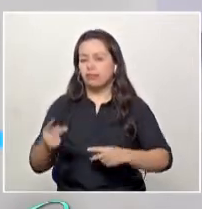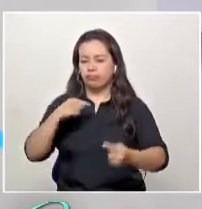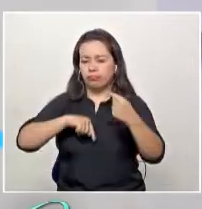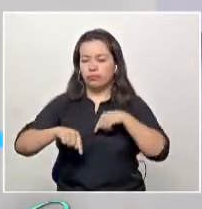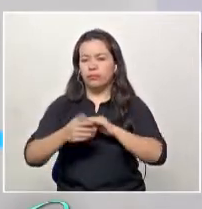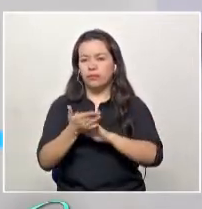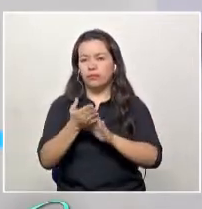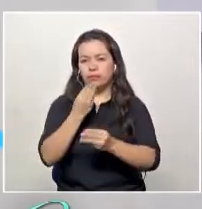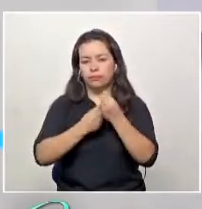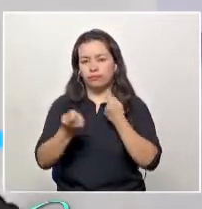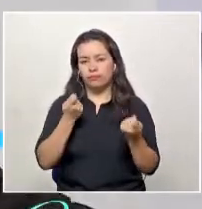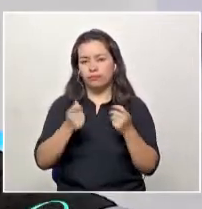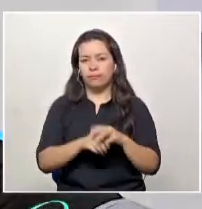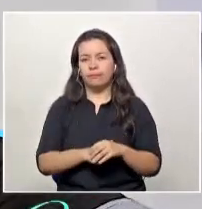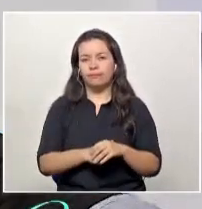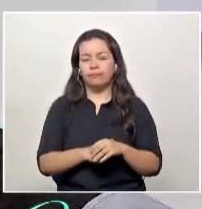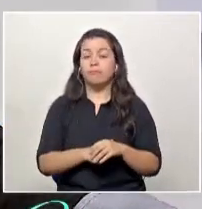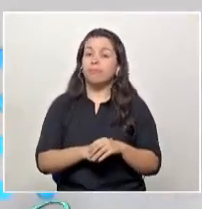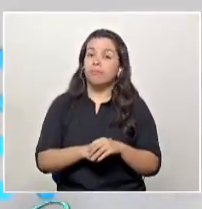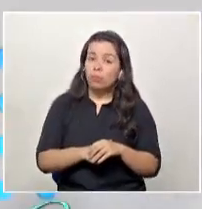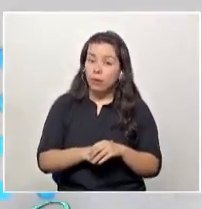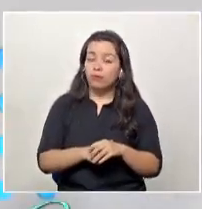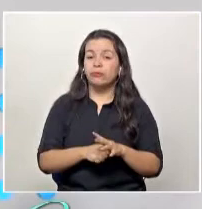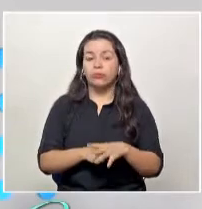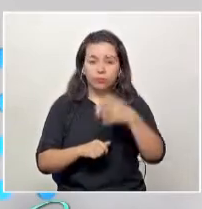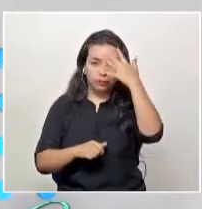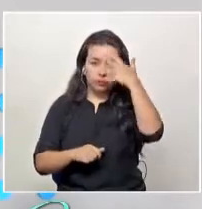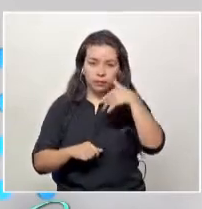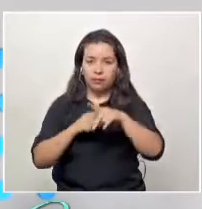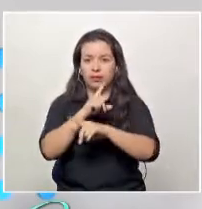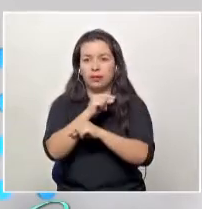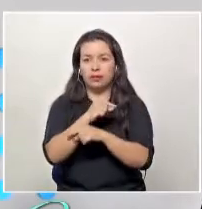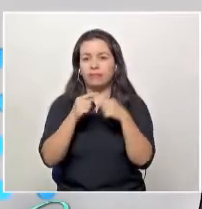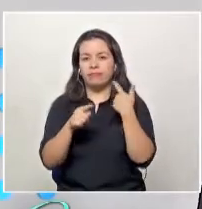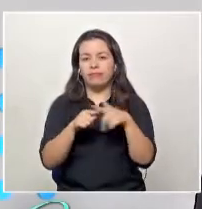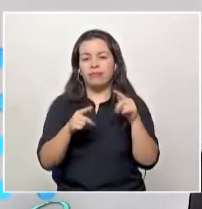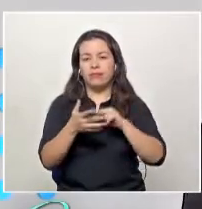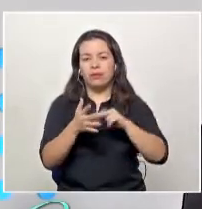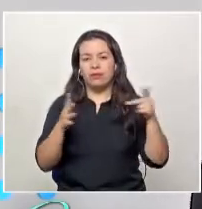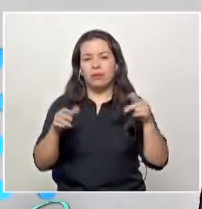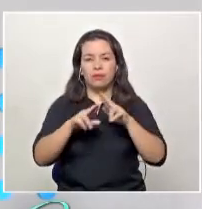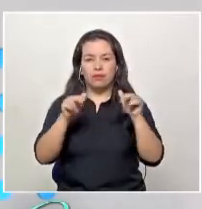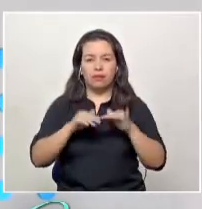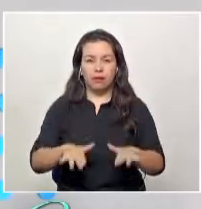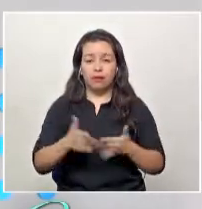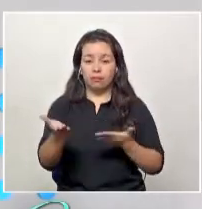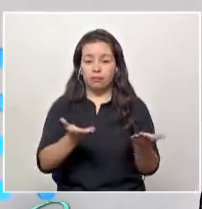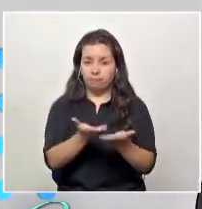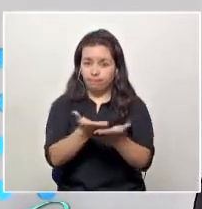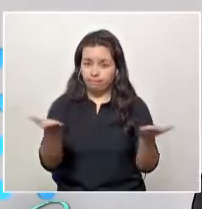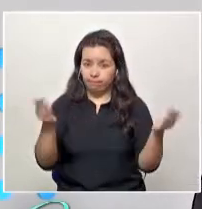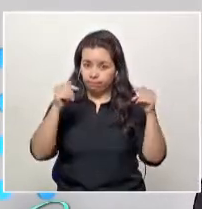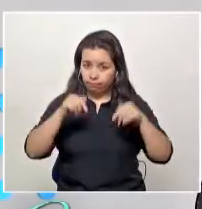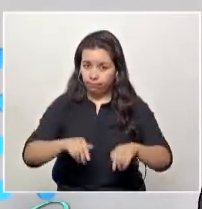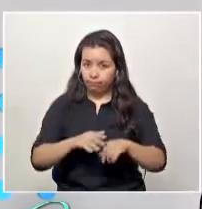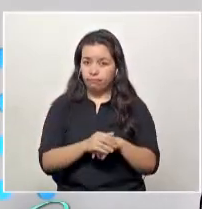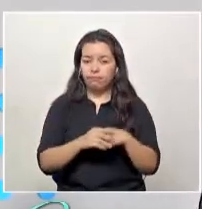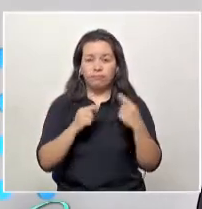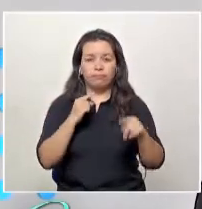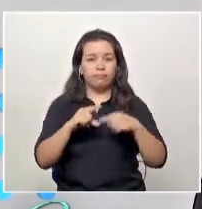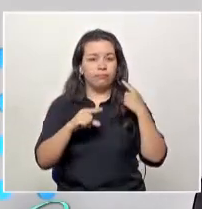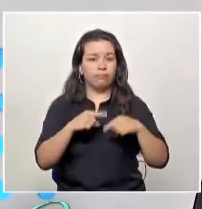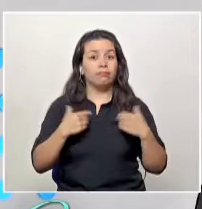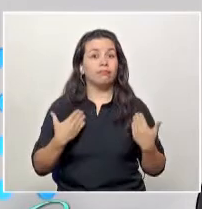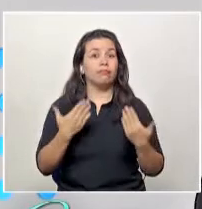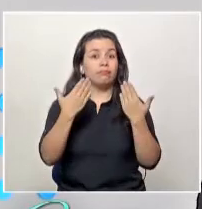dieta. Bueno, las redes sociales y toda esta tecnología de Internet al servicio de todos hoy en día tiene muchas